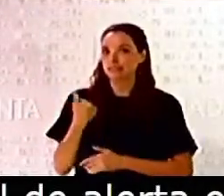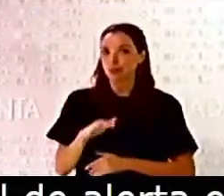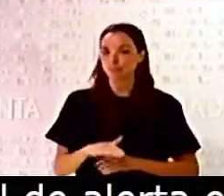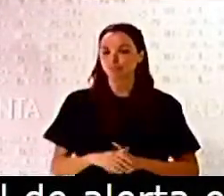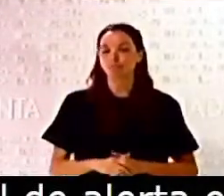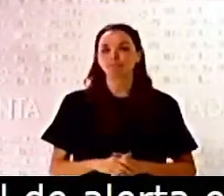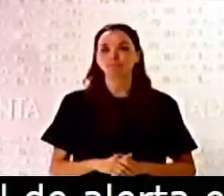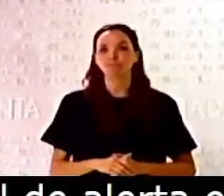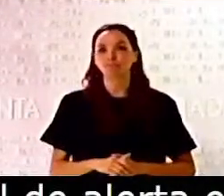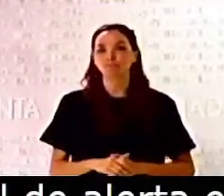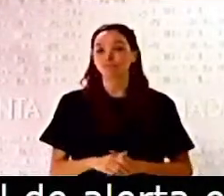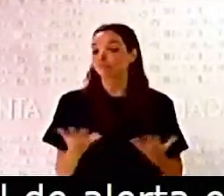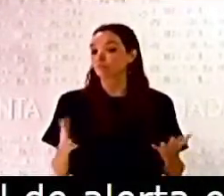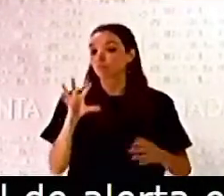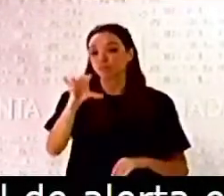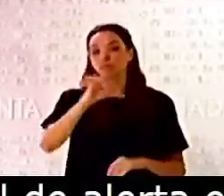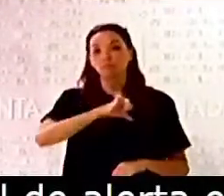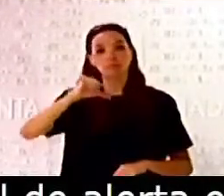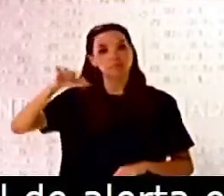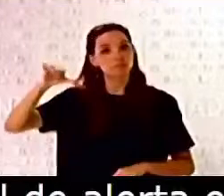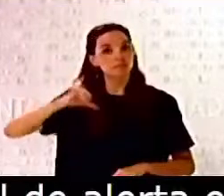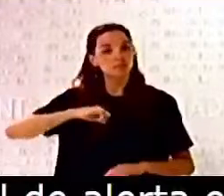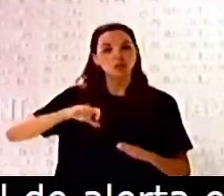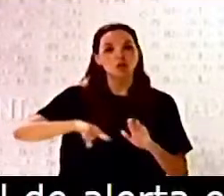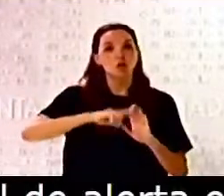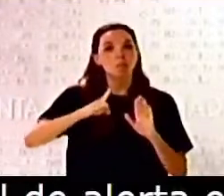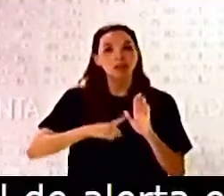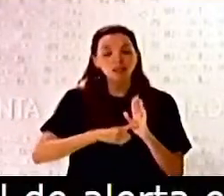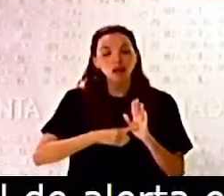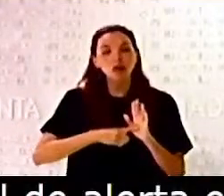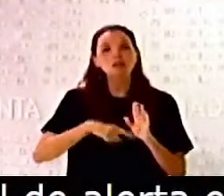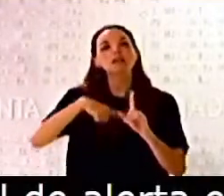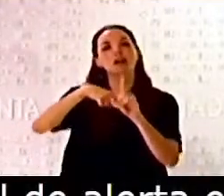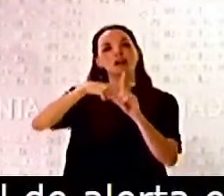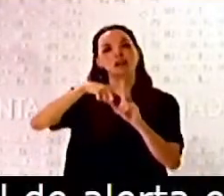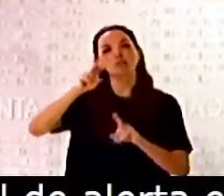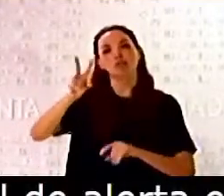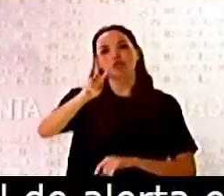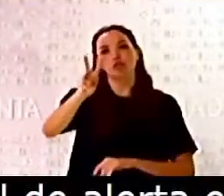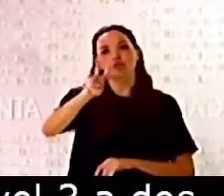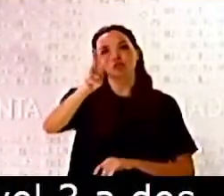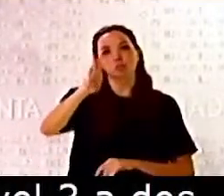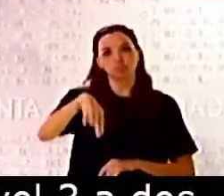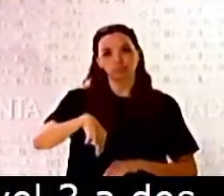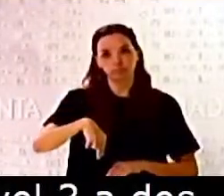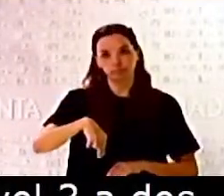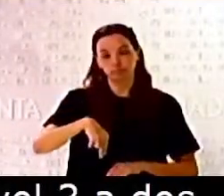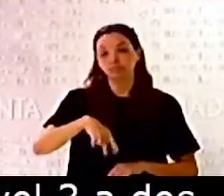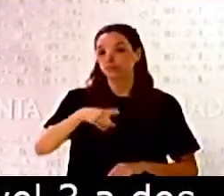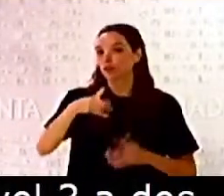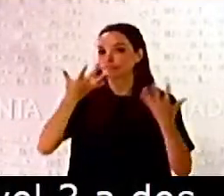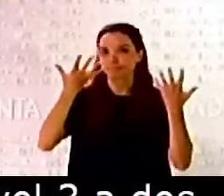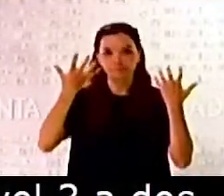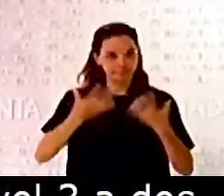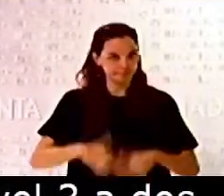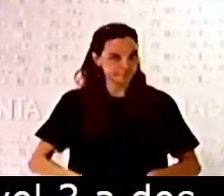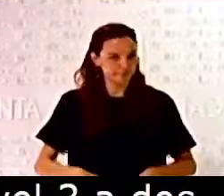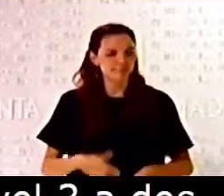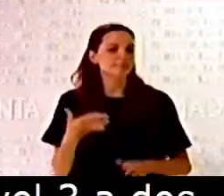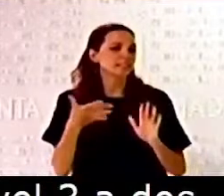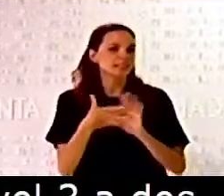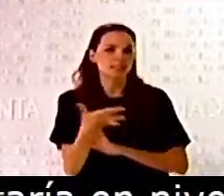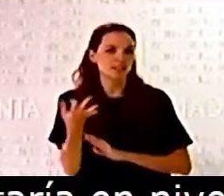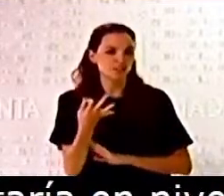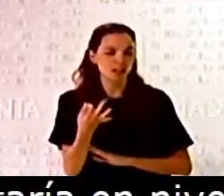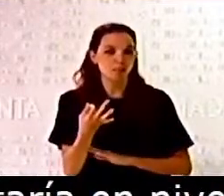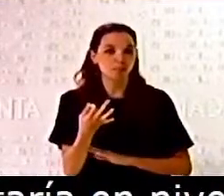Con lo cual, toda la comunidad autónoma estaría en nivel 2. Eso automáticamente significa